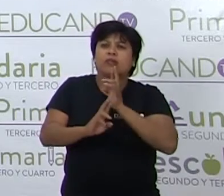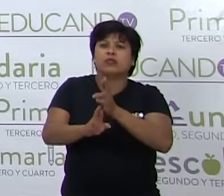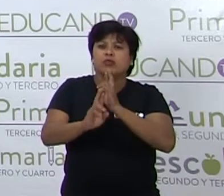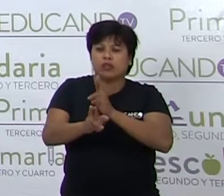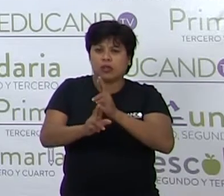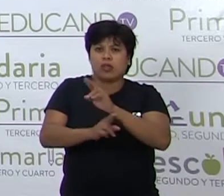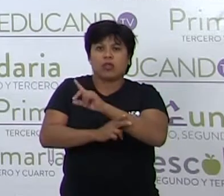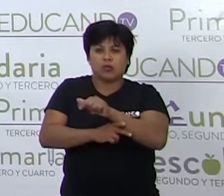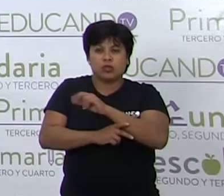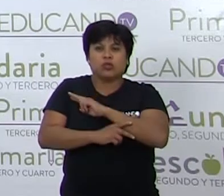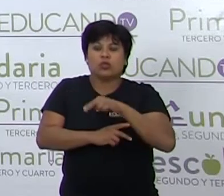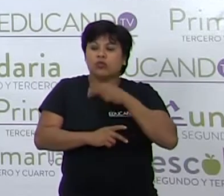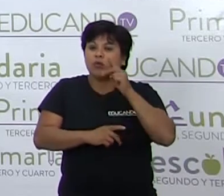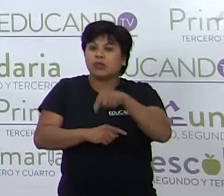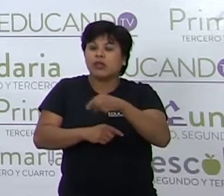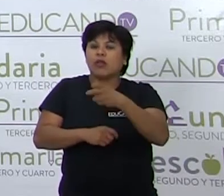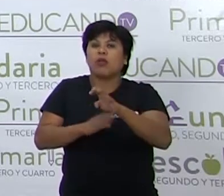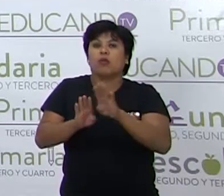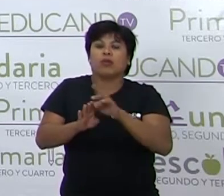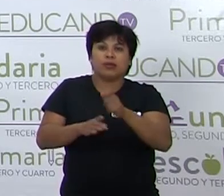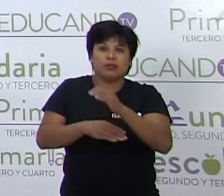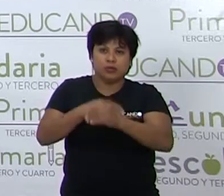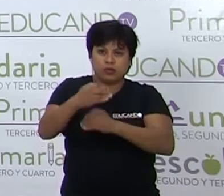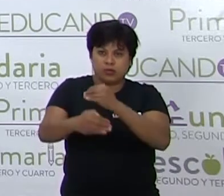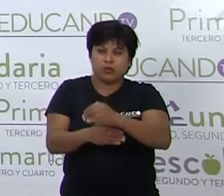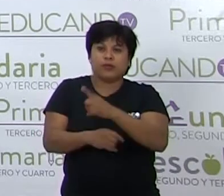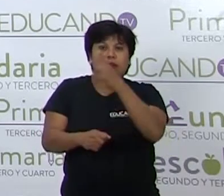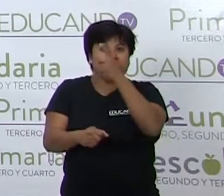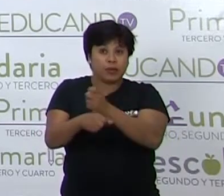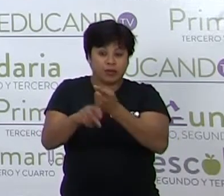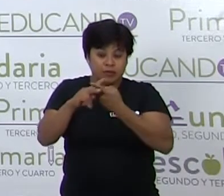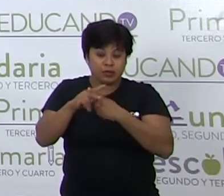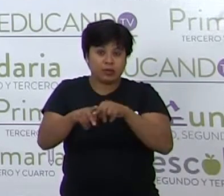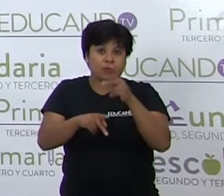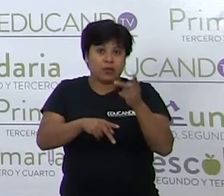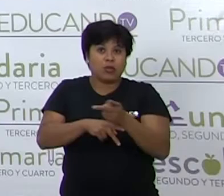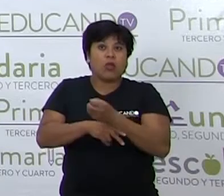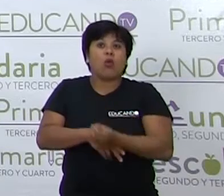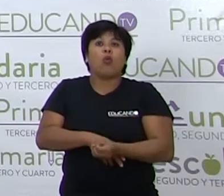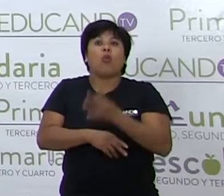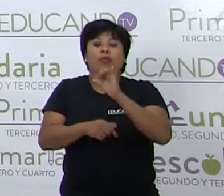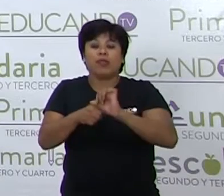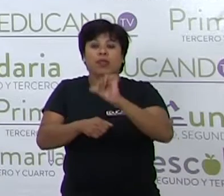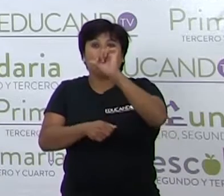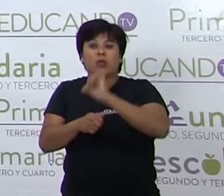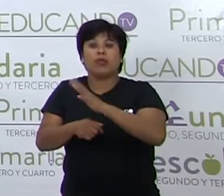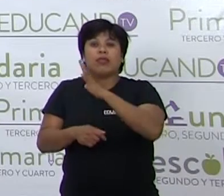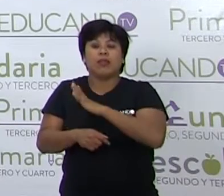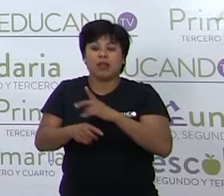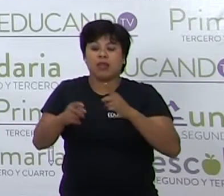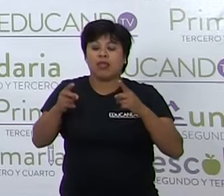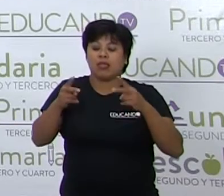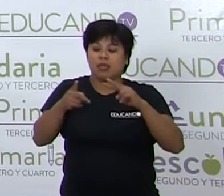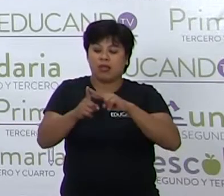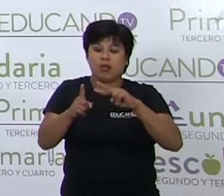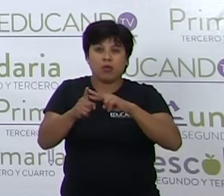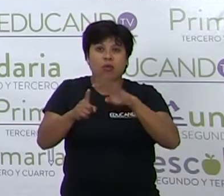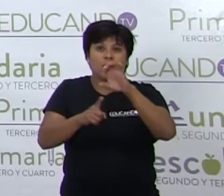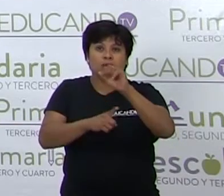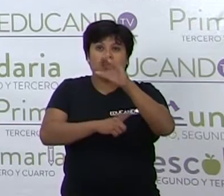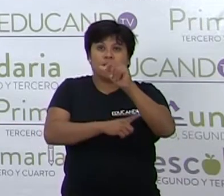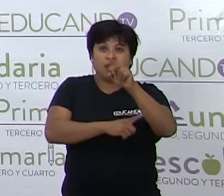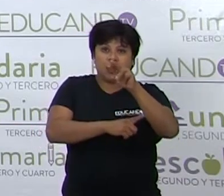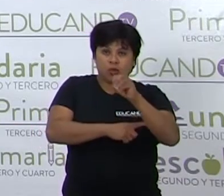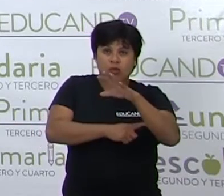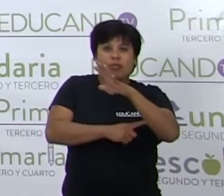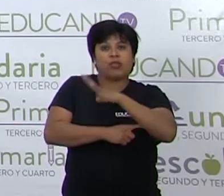vamos a contestar aquí juntos la primera pregunta cuántas alturas tiene el triángulo escaleno coincidimos los